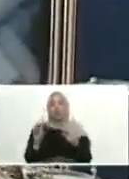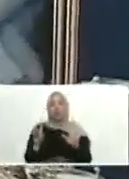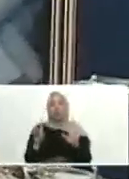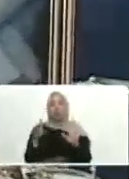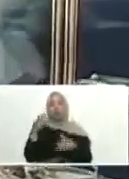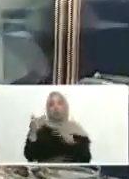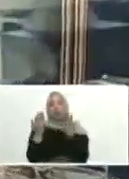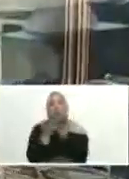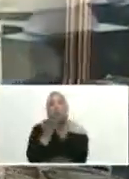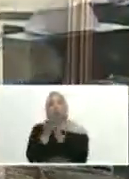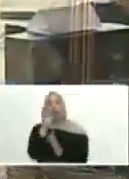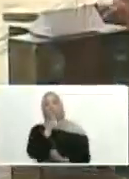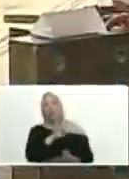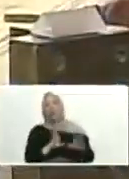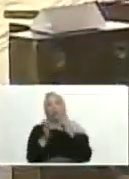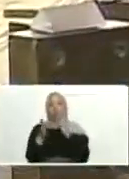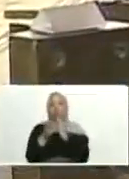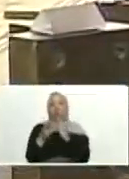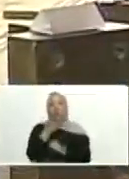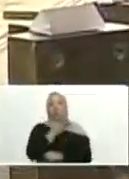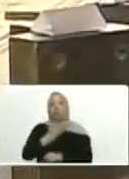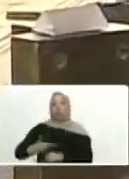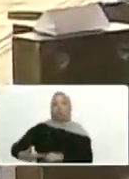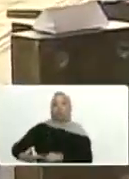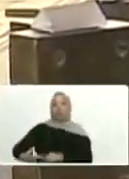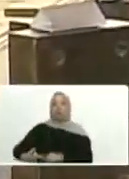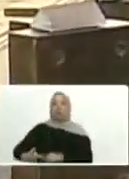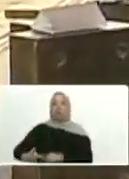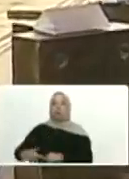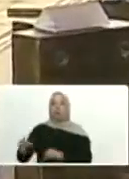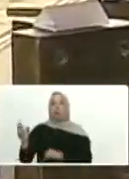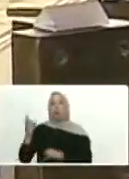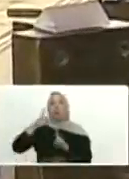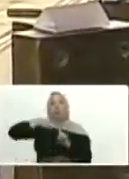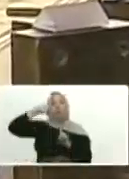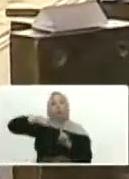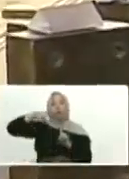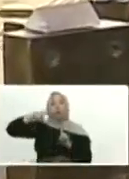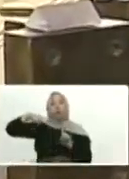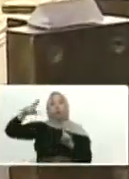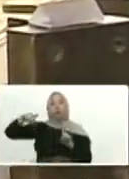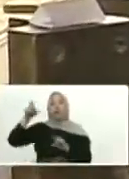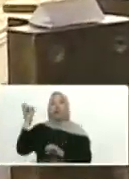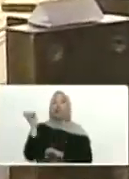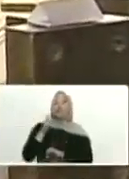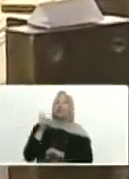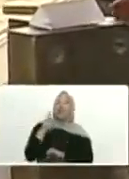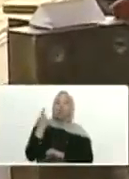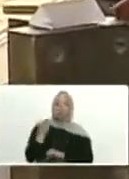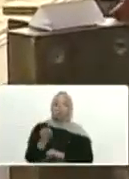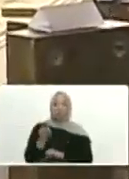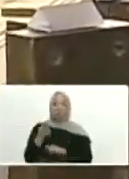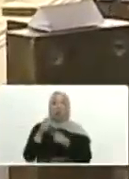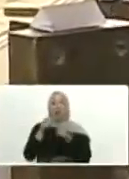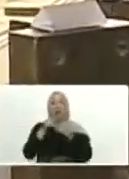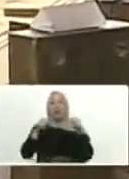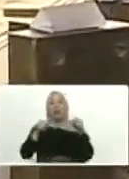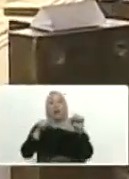clase Obrera científica para luego presidente subir la corriente hacia la Cuba pero necesitamos aislar esa corriente